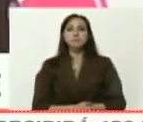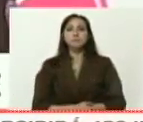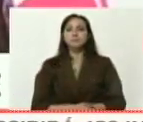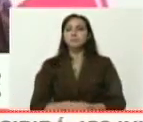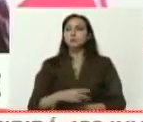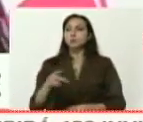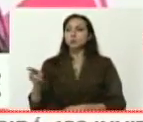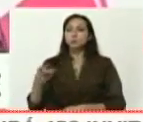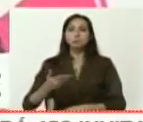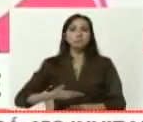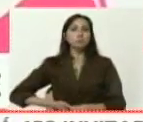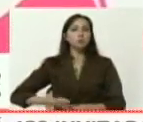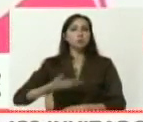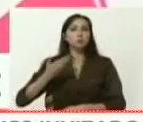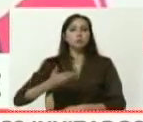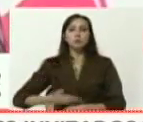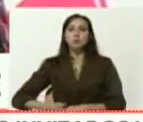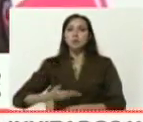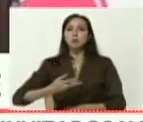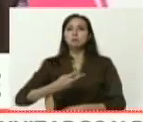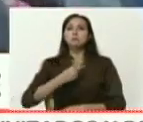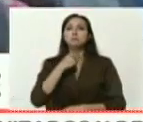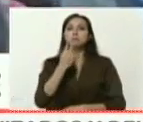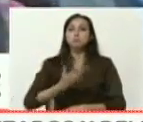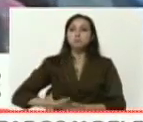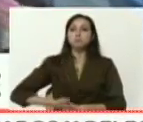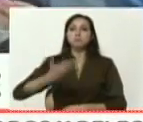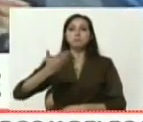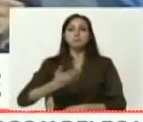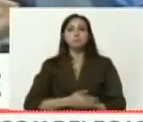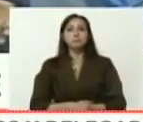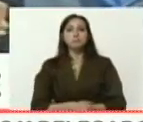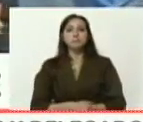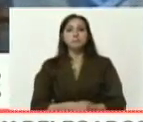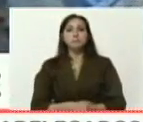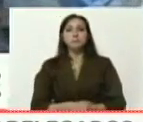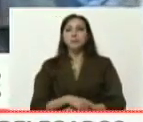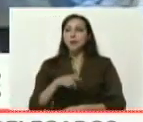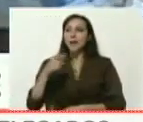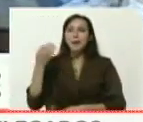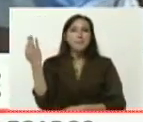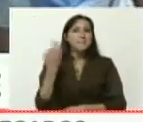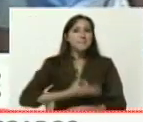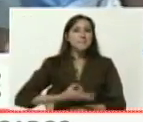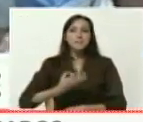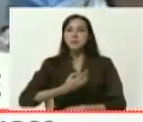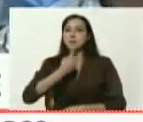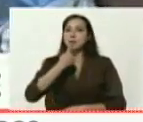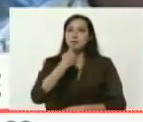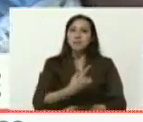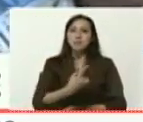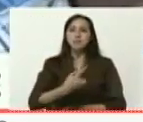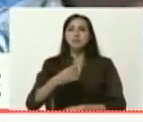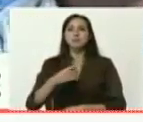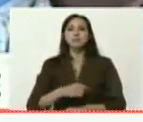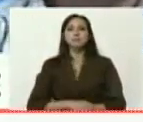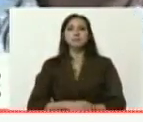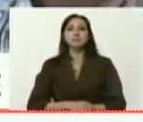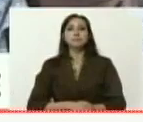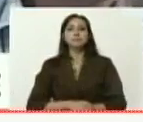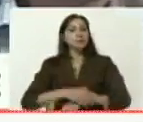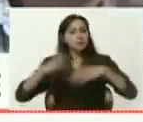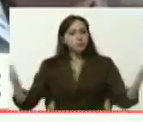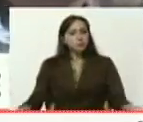voz, no inmaterial. Es la voz de la verdad que motiva e impulsa la lucha